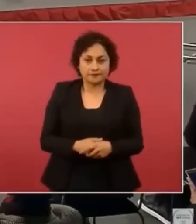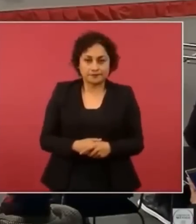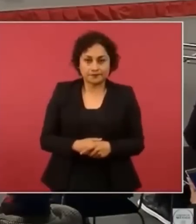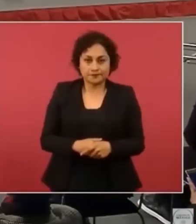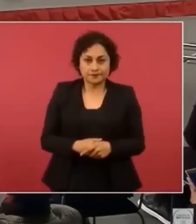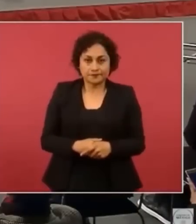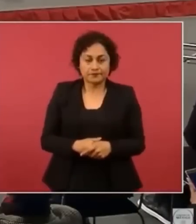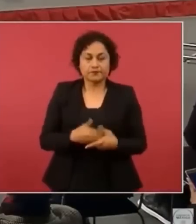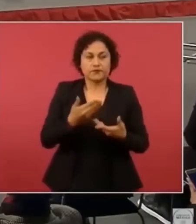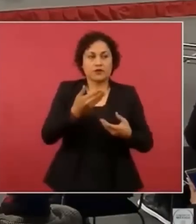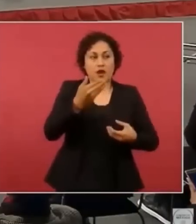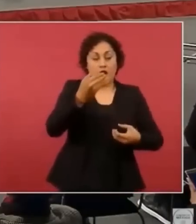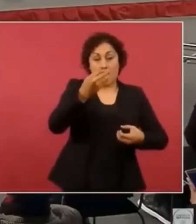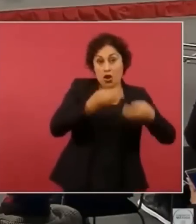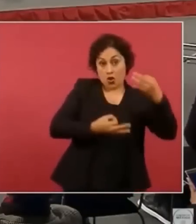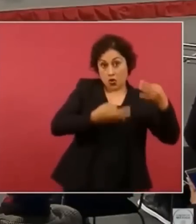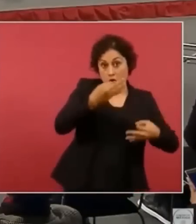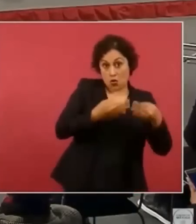La Corte admite,